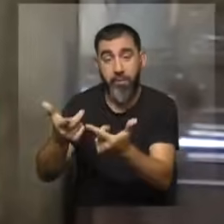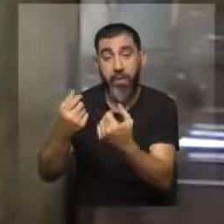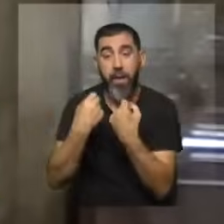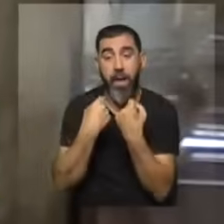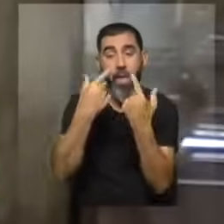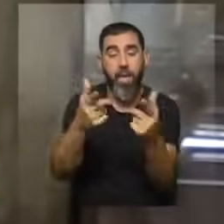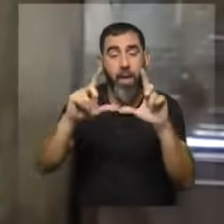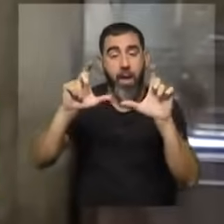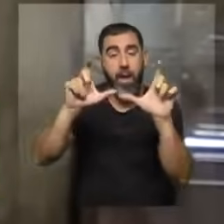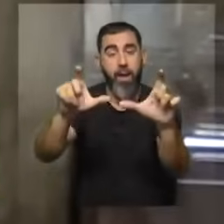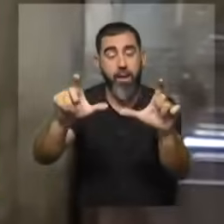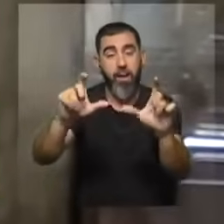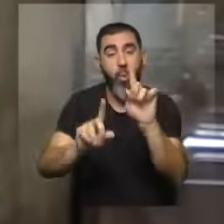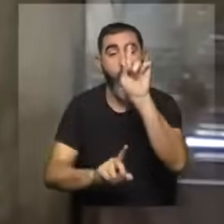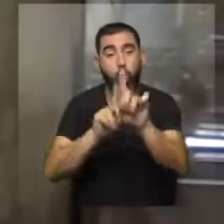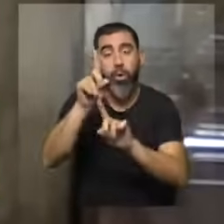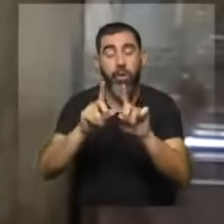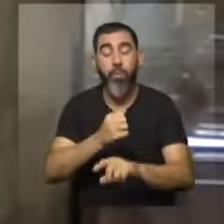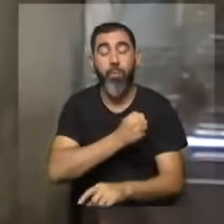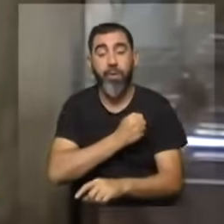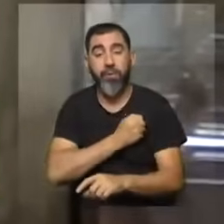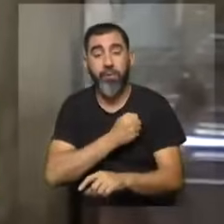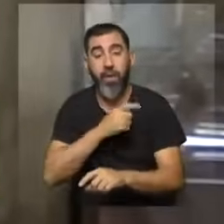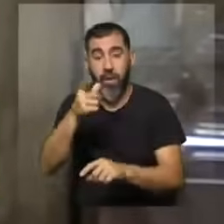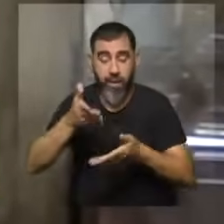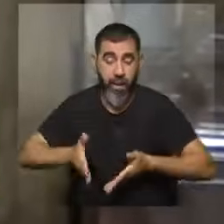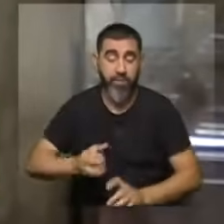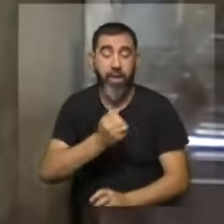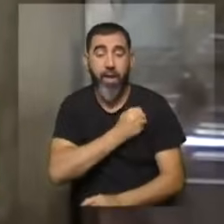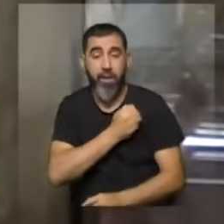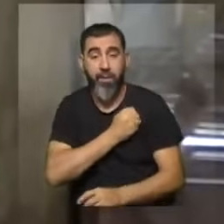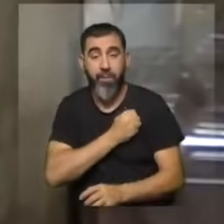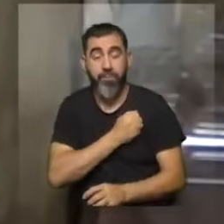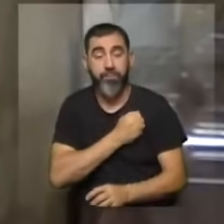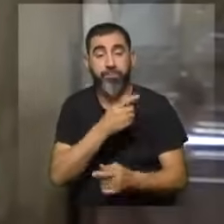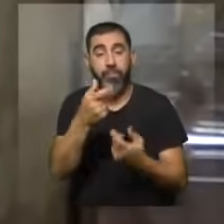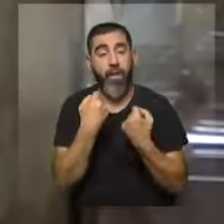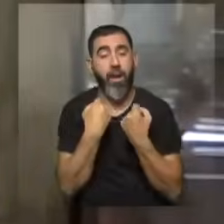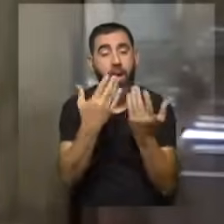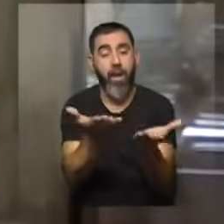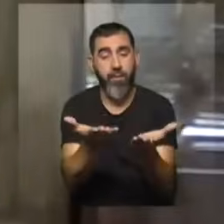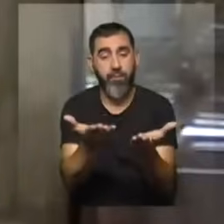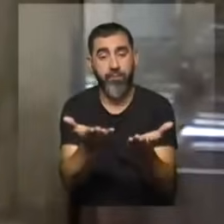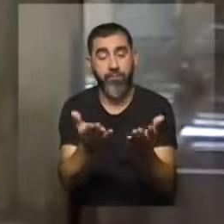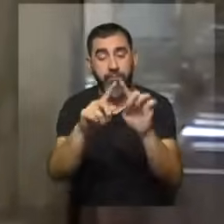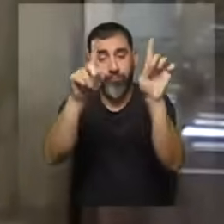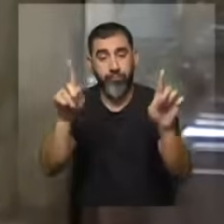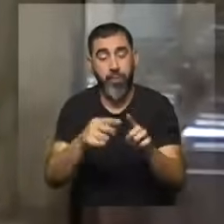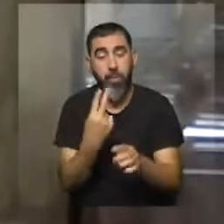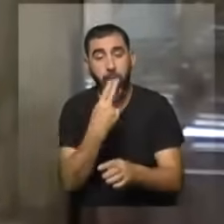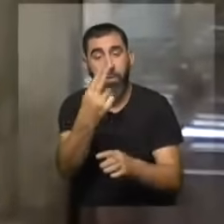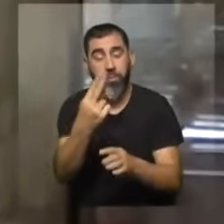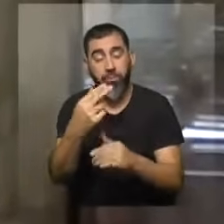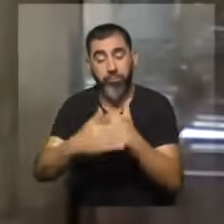patente del medicamento a las universidades de Canadá él era canadiense para que continúen trabajando en el desarrollo de este